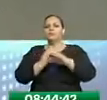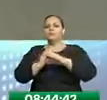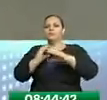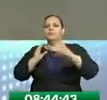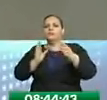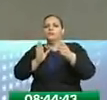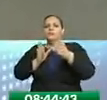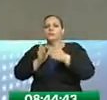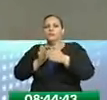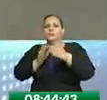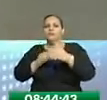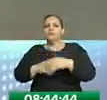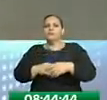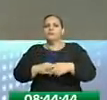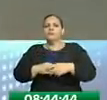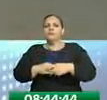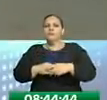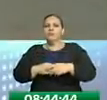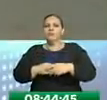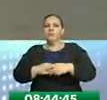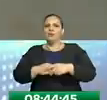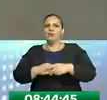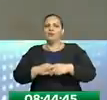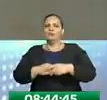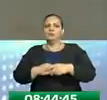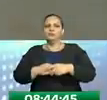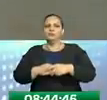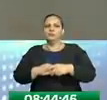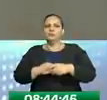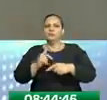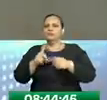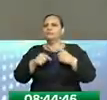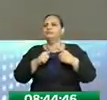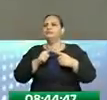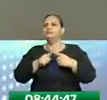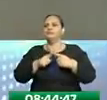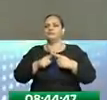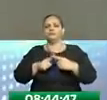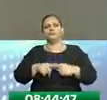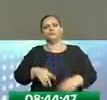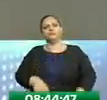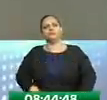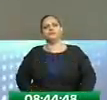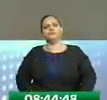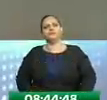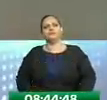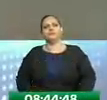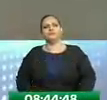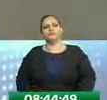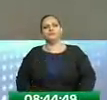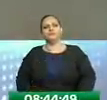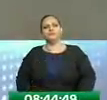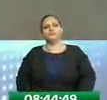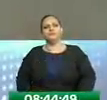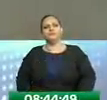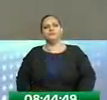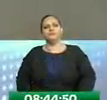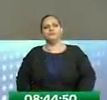Las claro. Troncales, sí. O las alimentadoras. Claro, eso quería saber si las alimentadoras ya tú tenías conocimiento y si